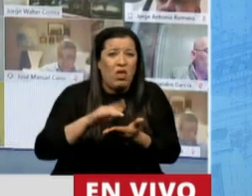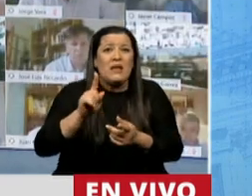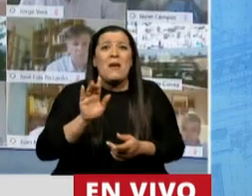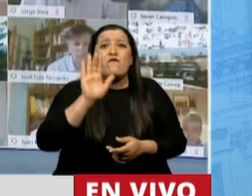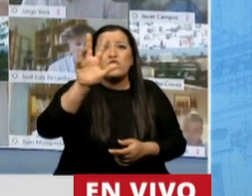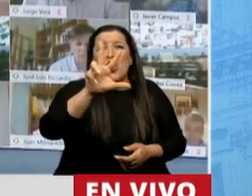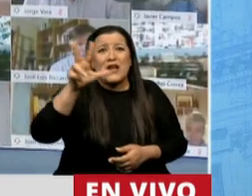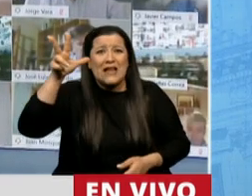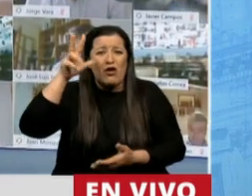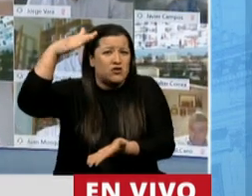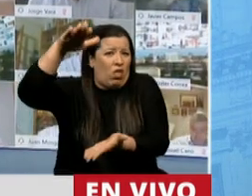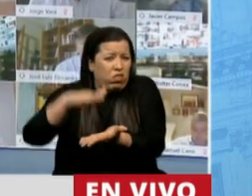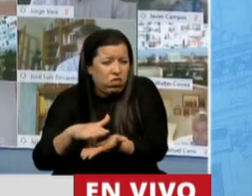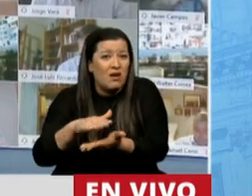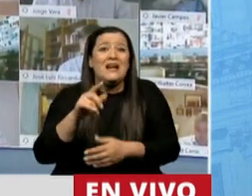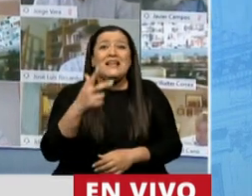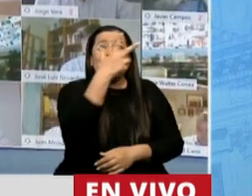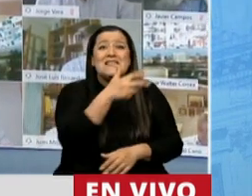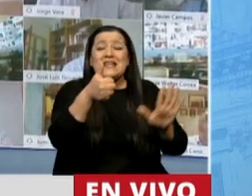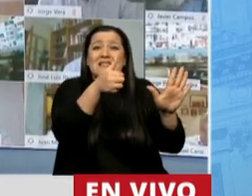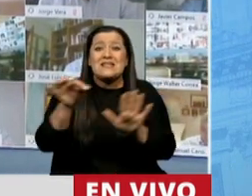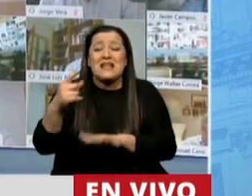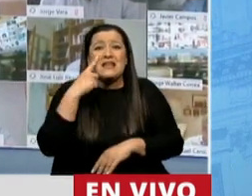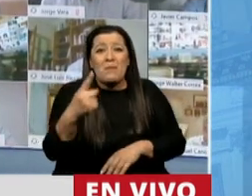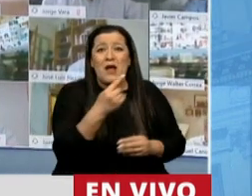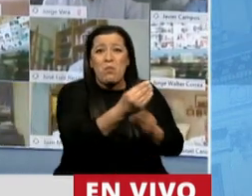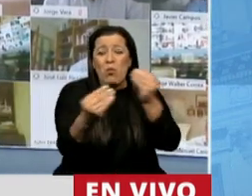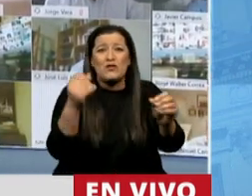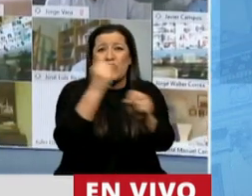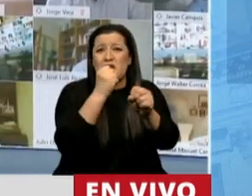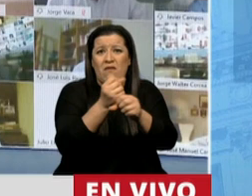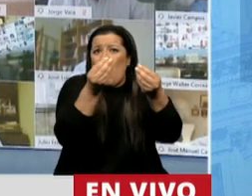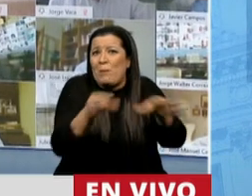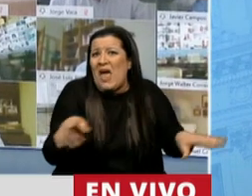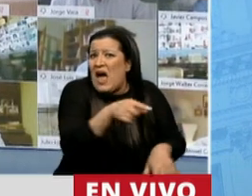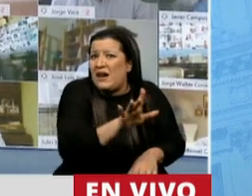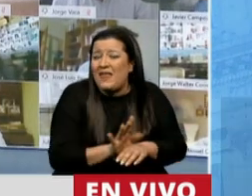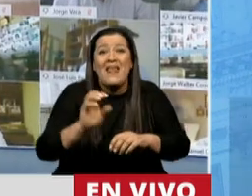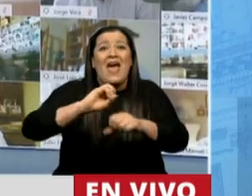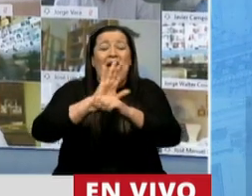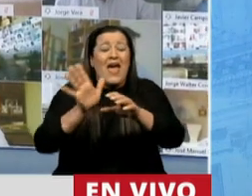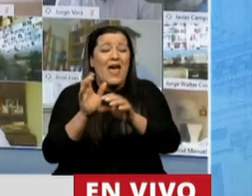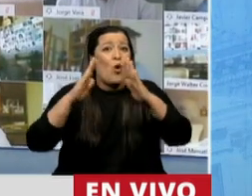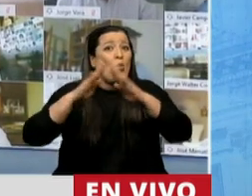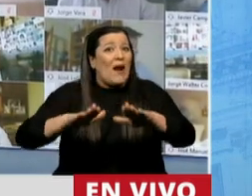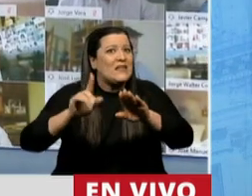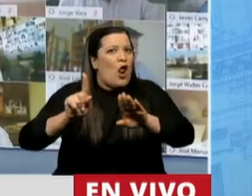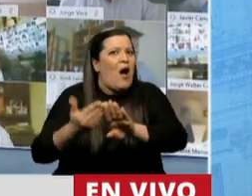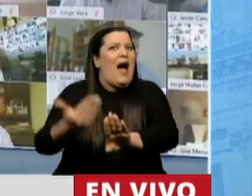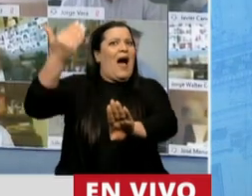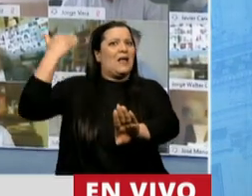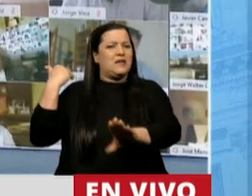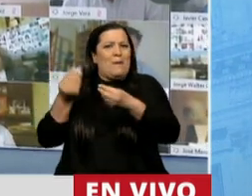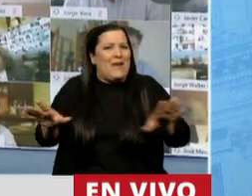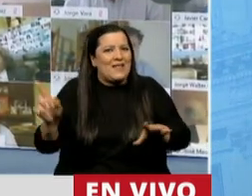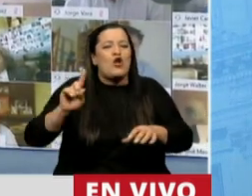futuro 360,000 puestos de trabajo perdidos antes de la cuarentena repito de la cuarentena